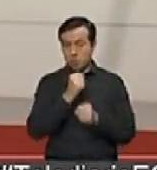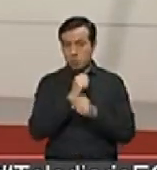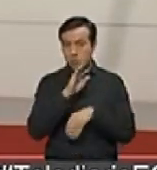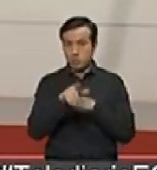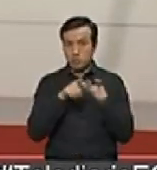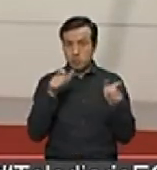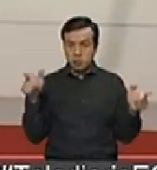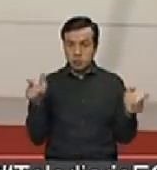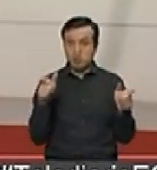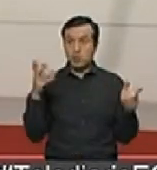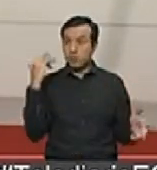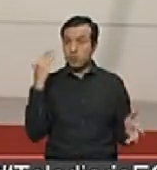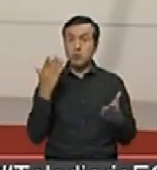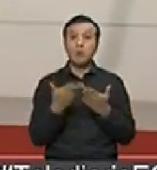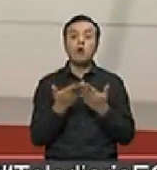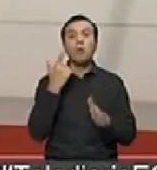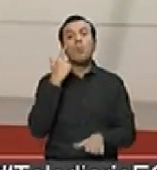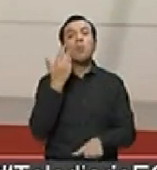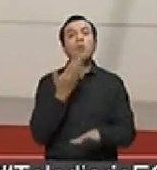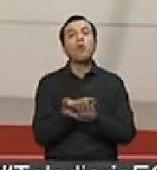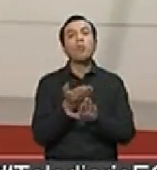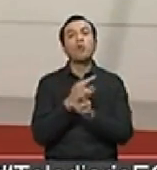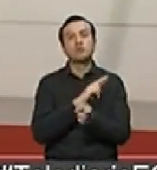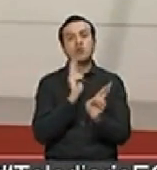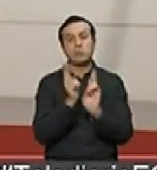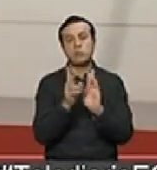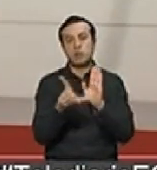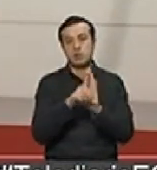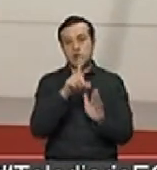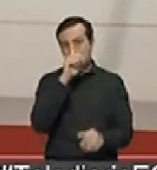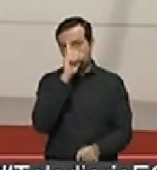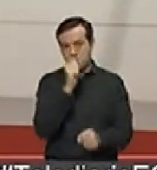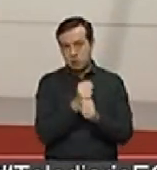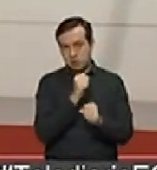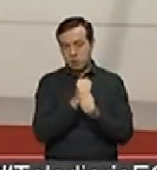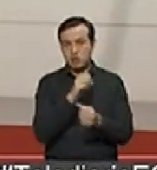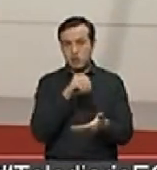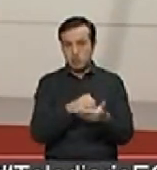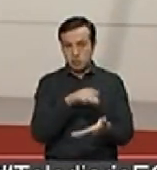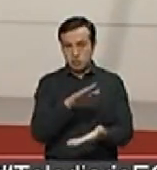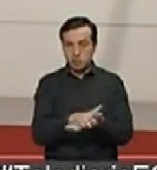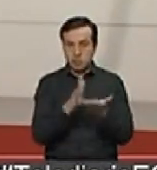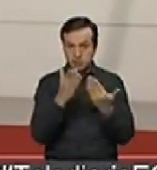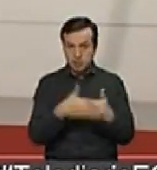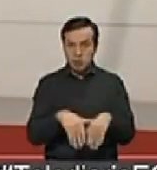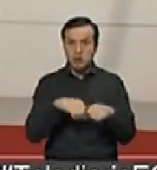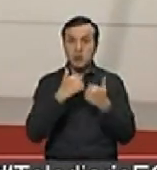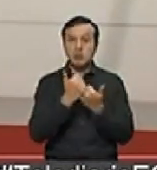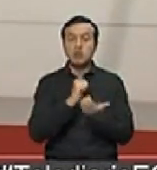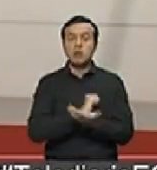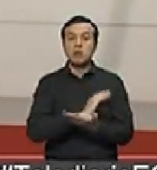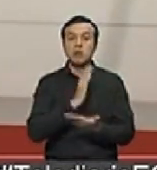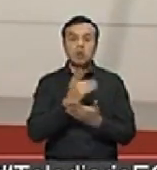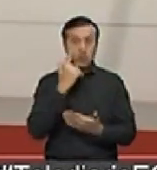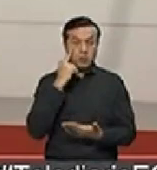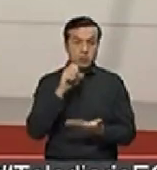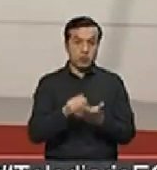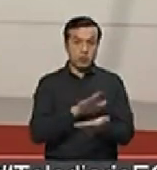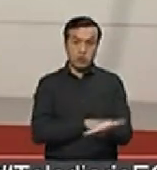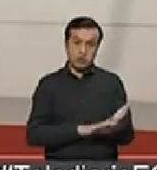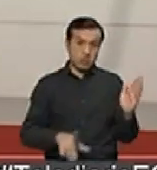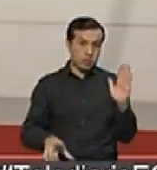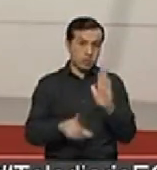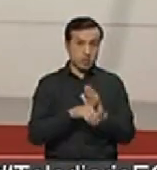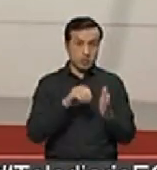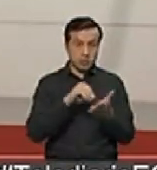venido trabajando desde hace algún tiempo en una propuesta de reformas laborales, la cual será cristalizada en presentación a la Asamblea Nacional para que el proyecto de ley sea